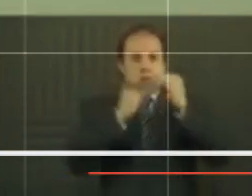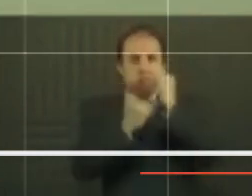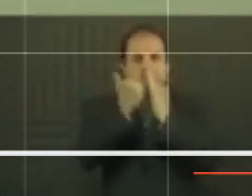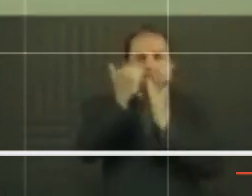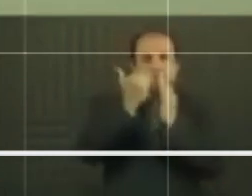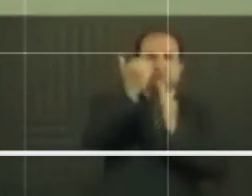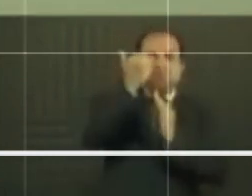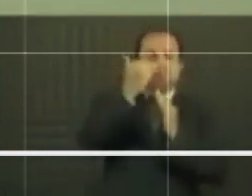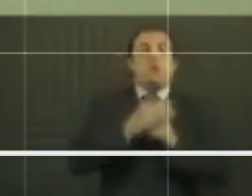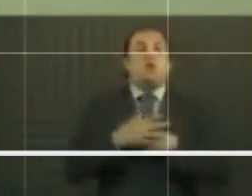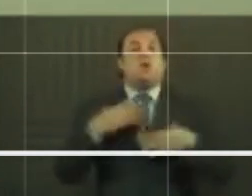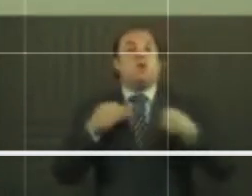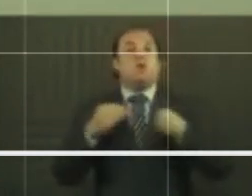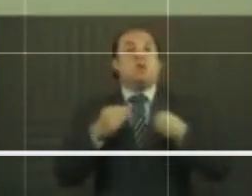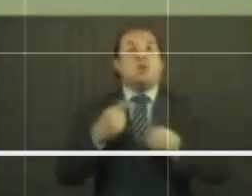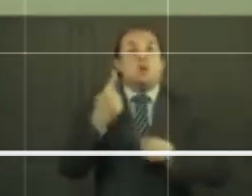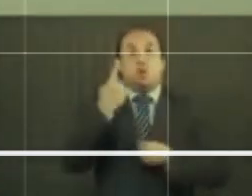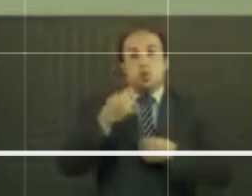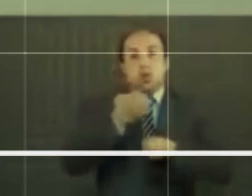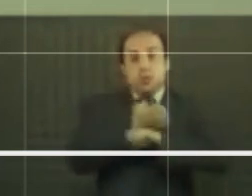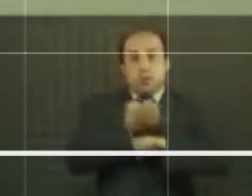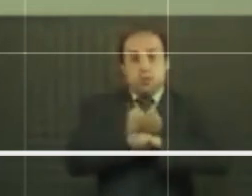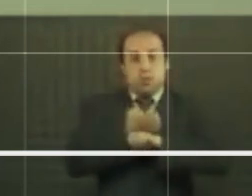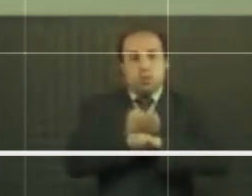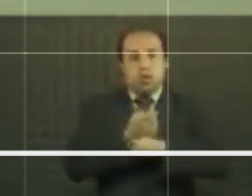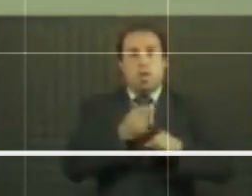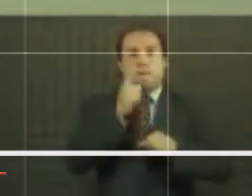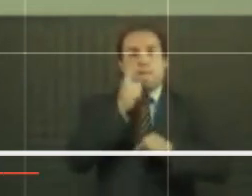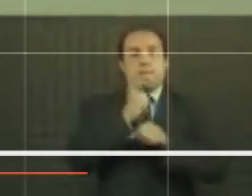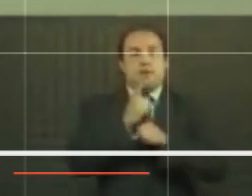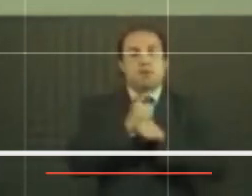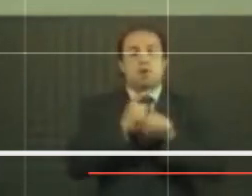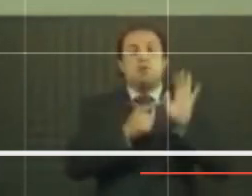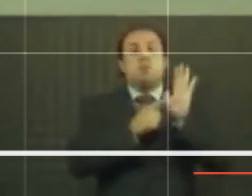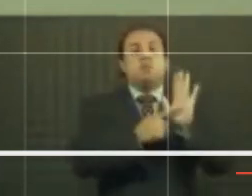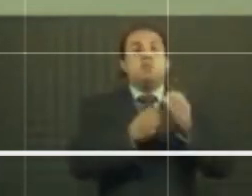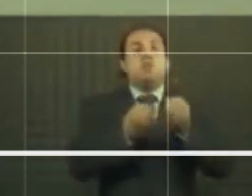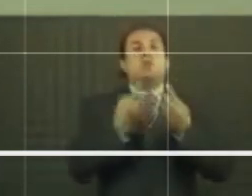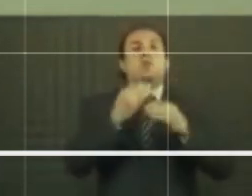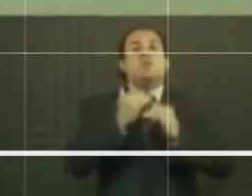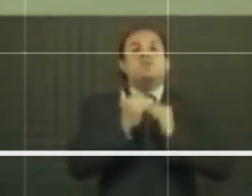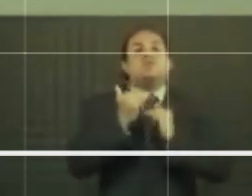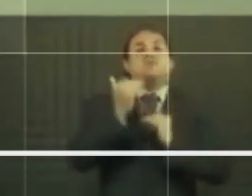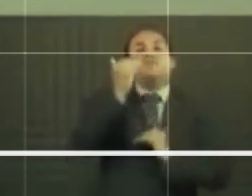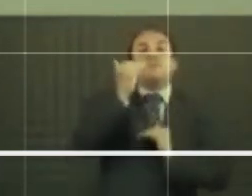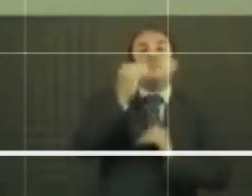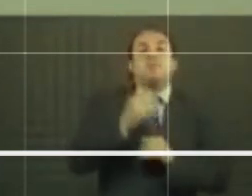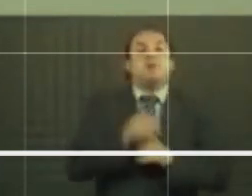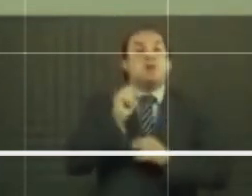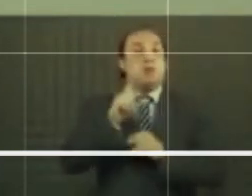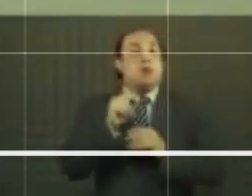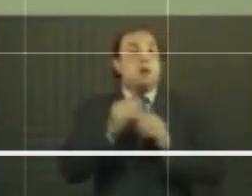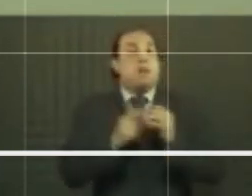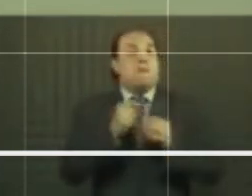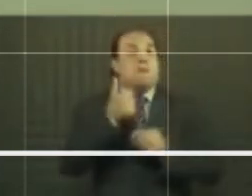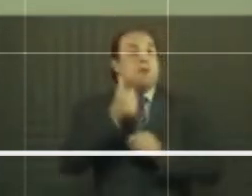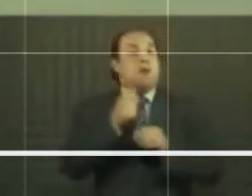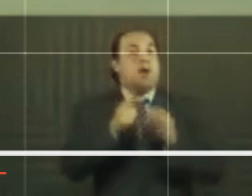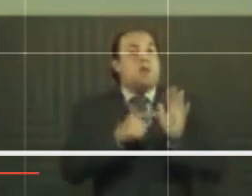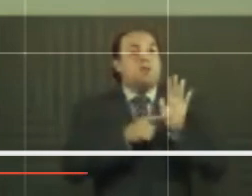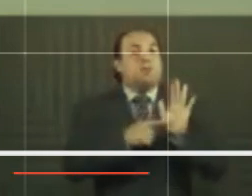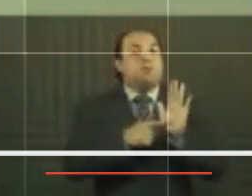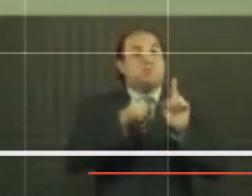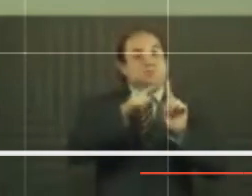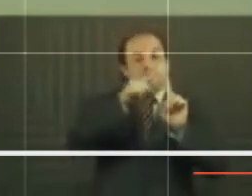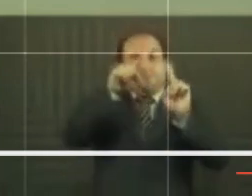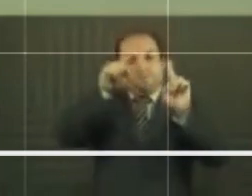entidades federativas que primero ha mostrado el incremento de casos y al mismo tiempo ha sido de los que primero ha mostrado también la reducción de